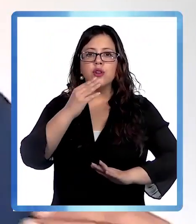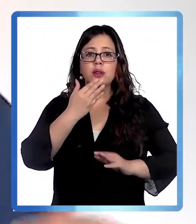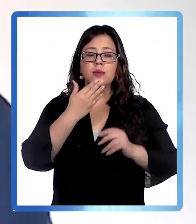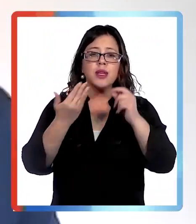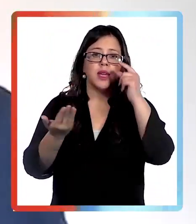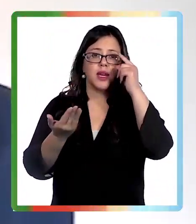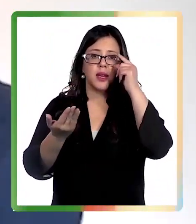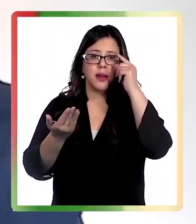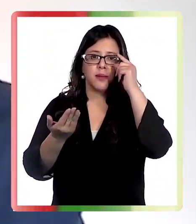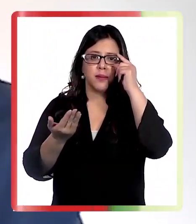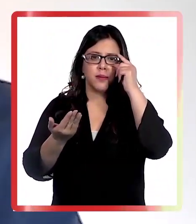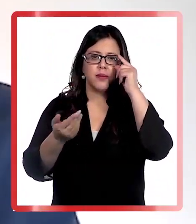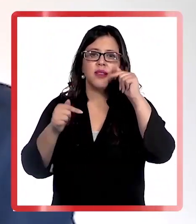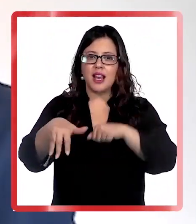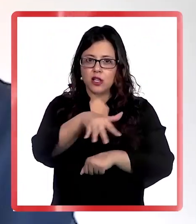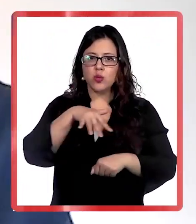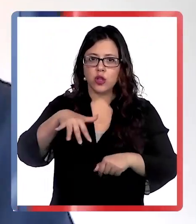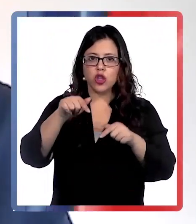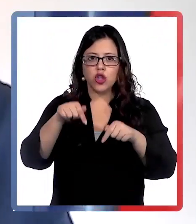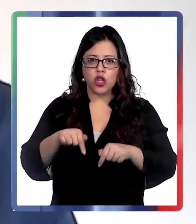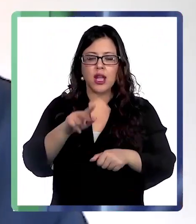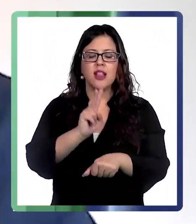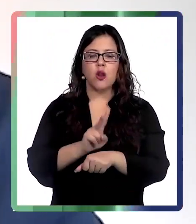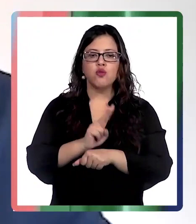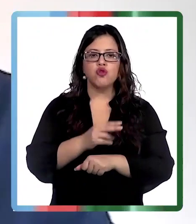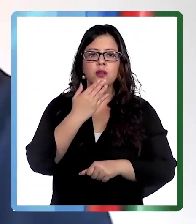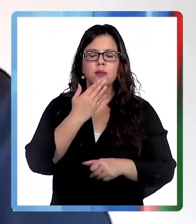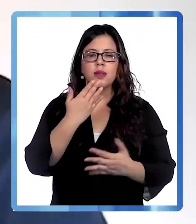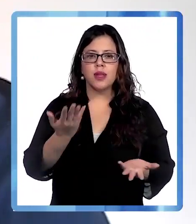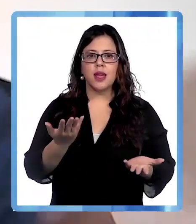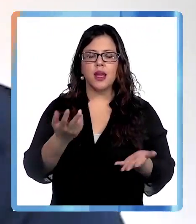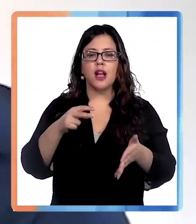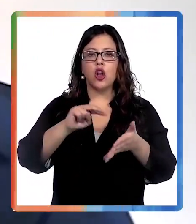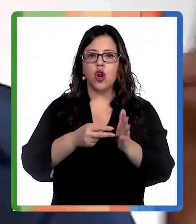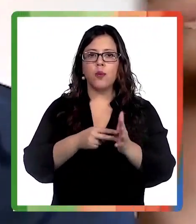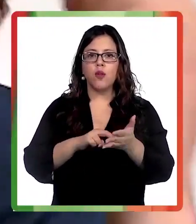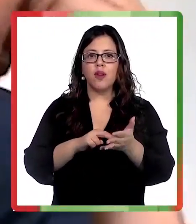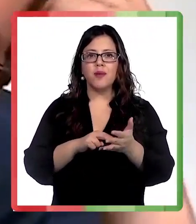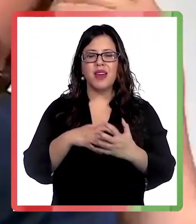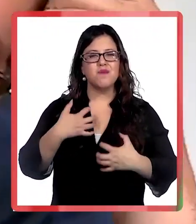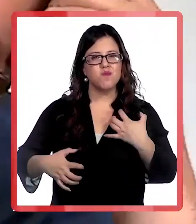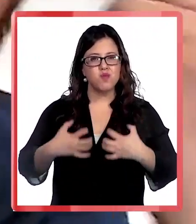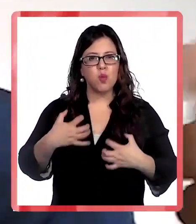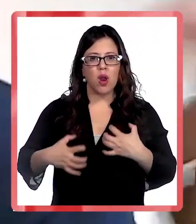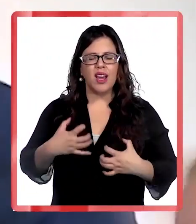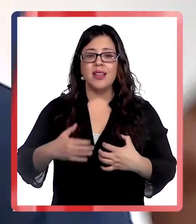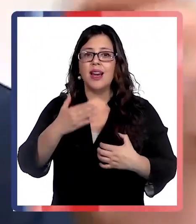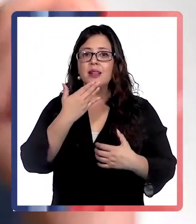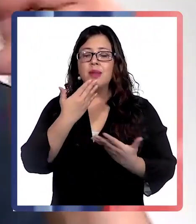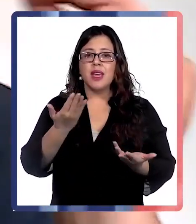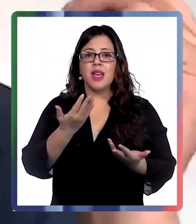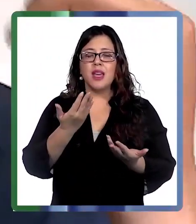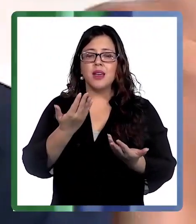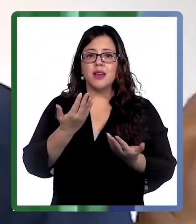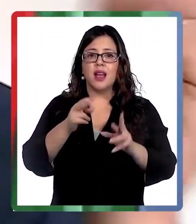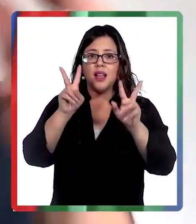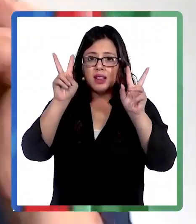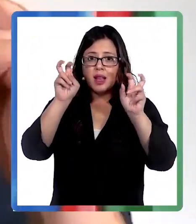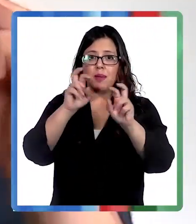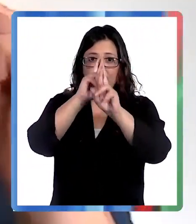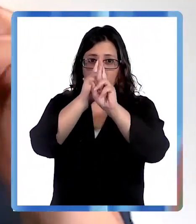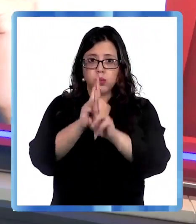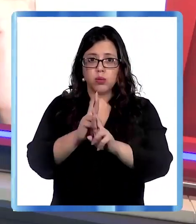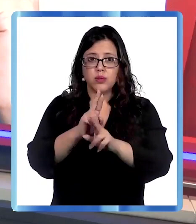estado anímico que se encuentran hoy día los profesores, y también sus dificultades y malestares, como también el reconocimiento sobre